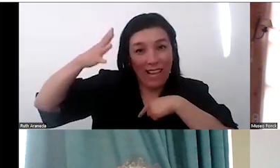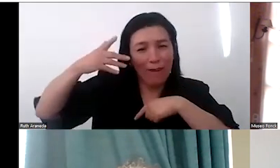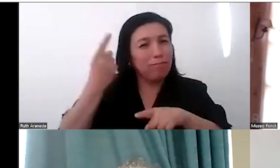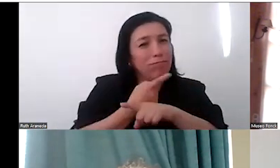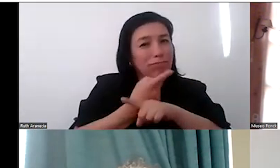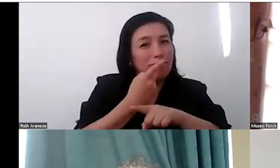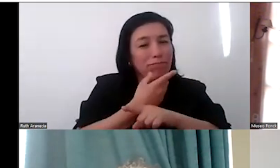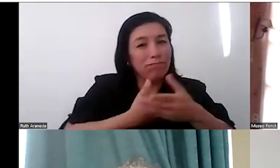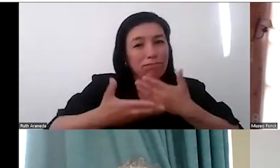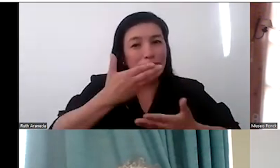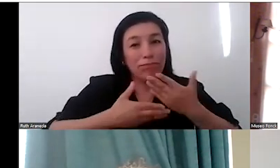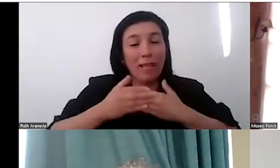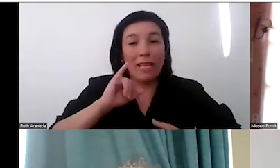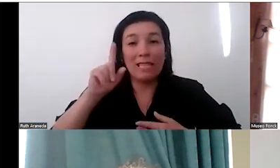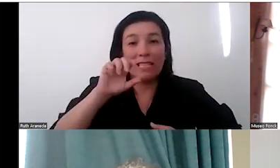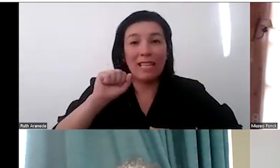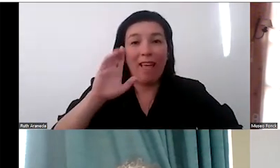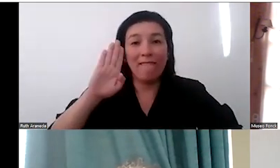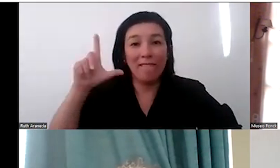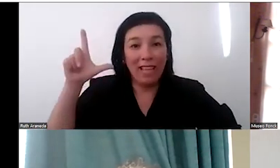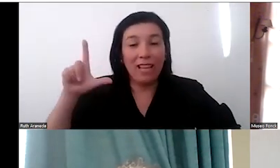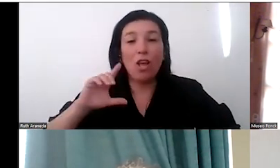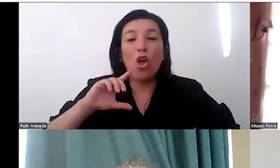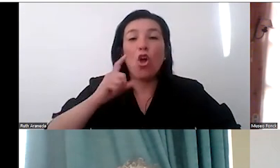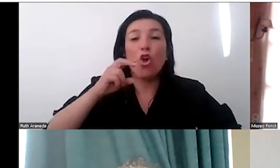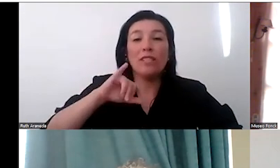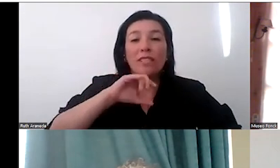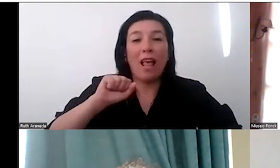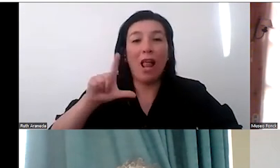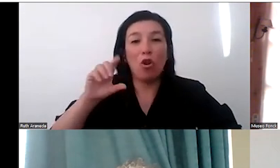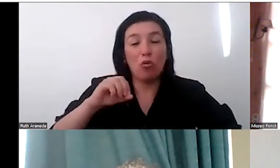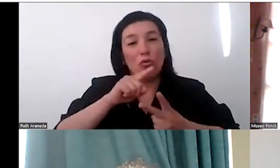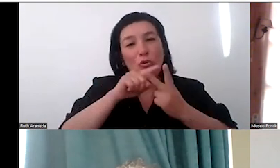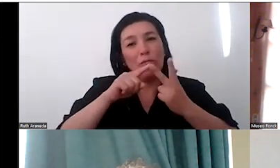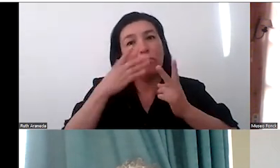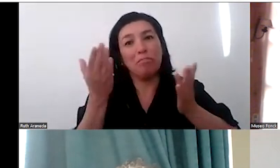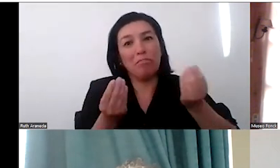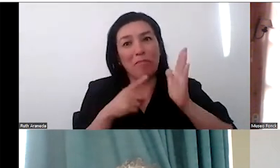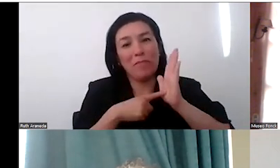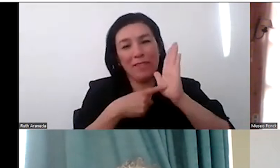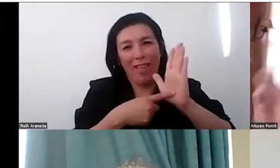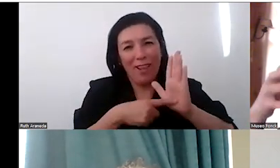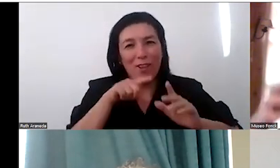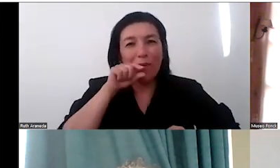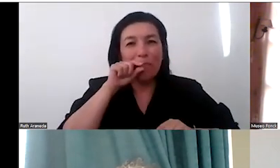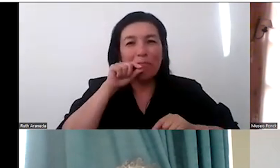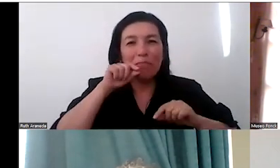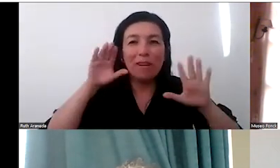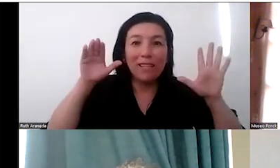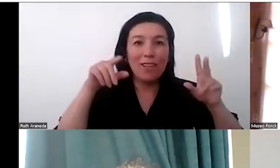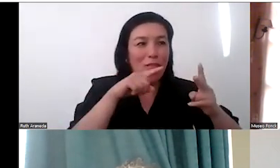conversación, a Isabel Rojas, a Gonzalo Olivares por presentarnos las aves de estas dos